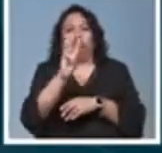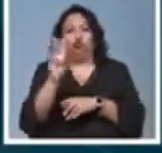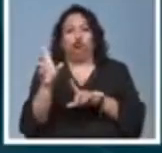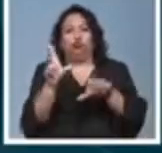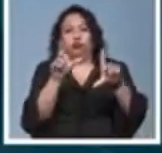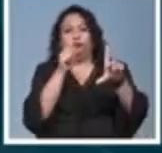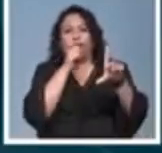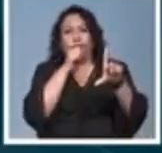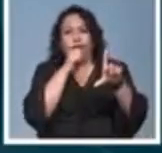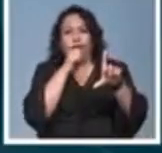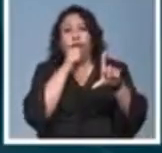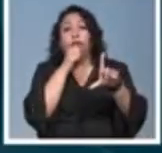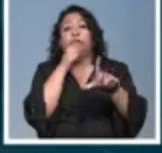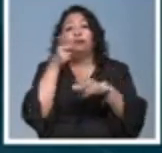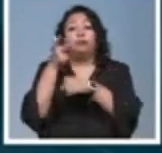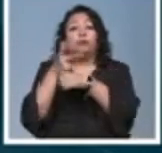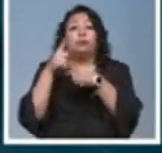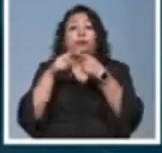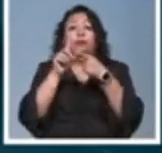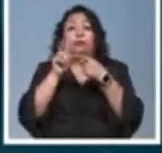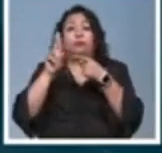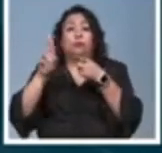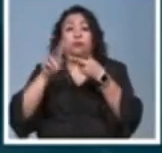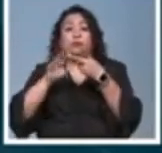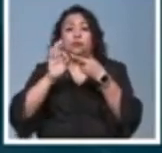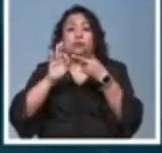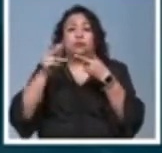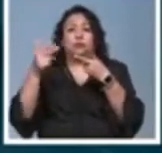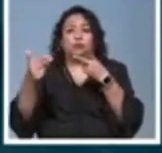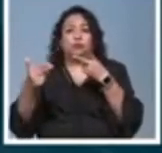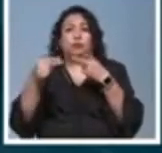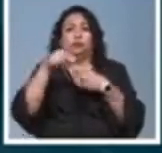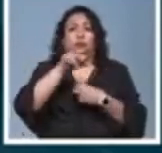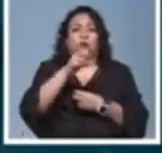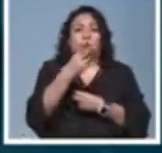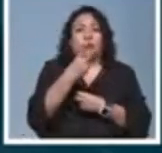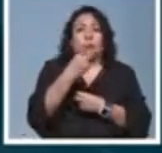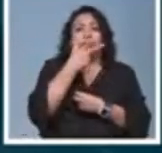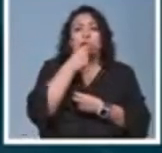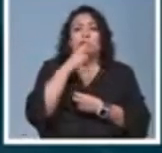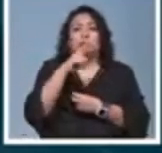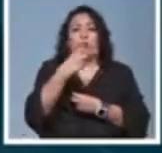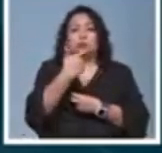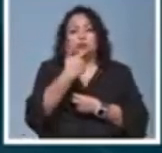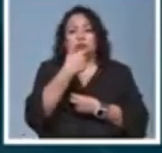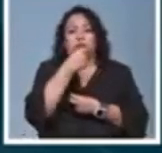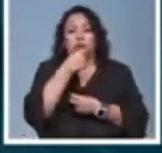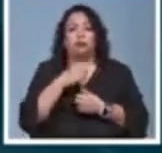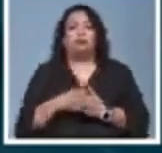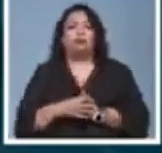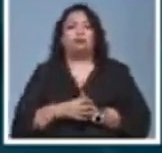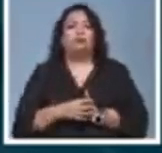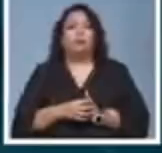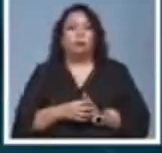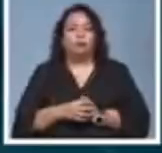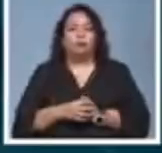que aparece en pantalla. En la cámara, Daniel Rodríguez y Francisco Hidalgo, Noticias 22, Víctor Gaspar.